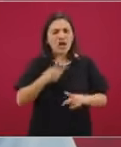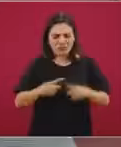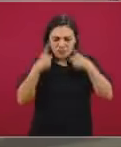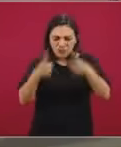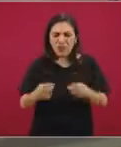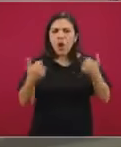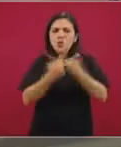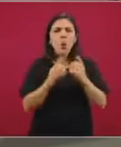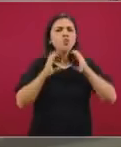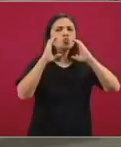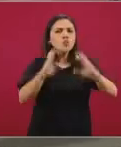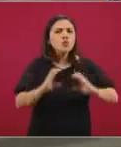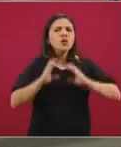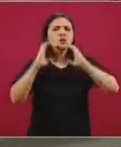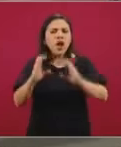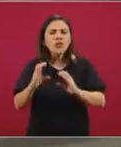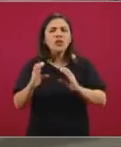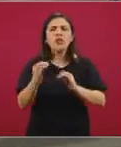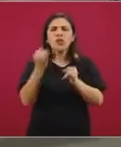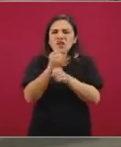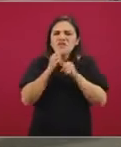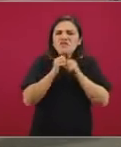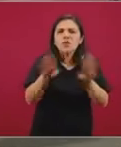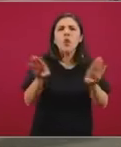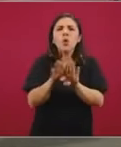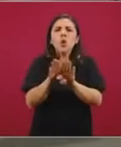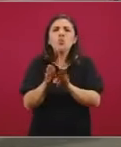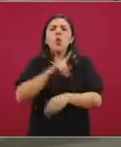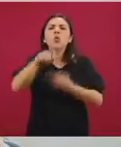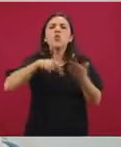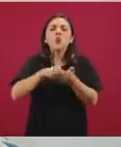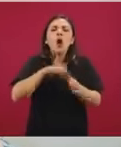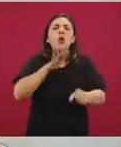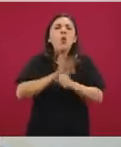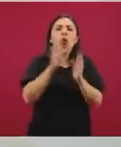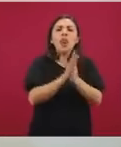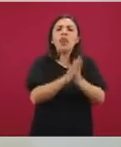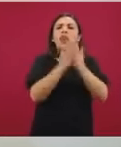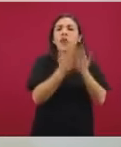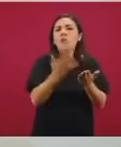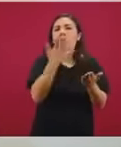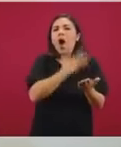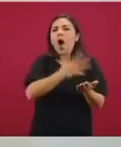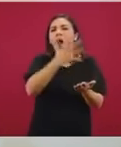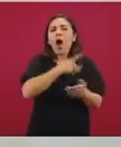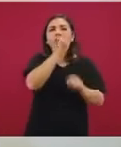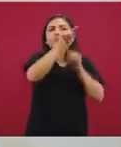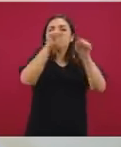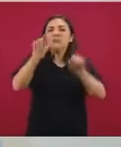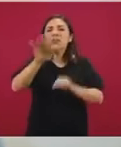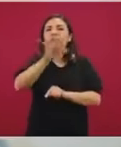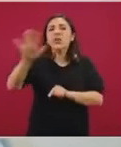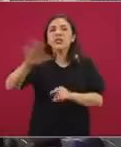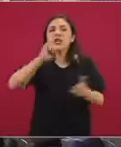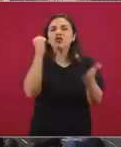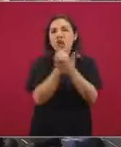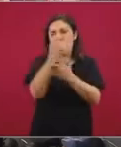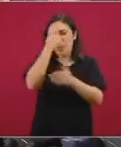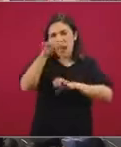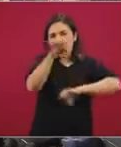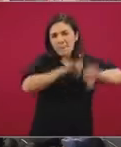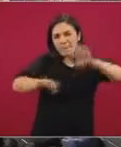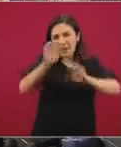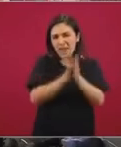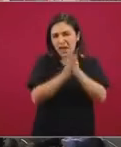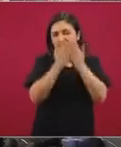garantizado y cuidado, cruzamos la información de la CANIEM de qué libros iban a presentar los 55 sellos editoriales con